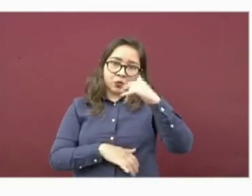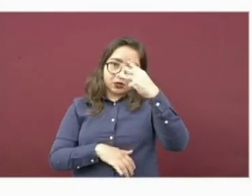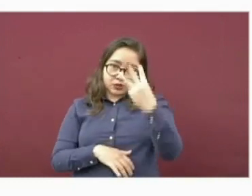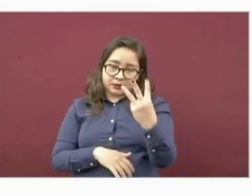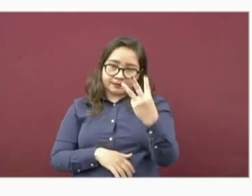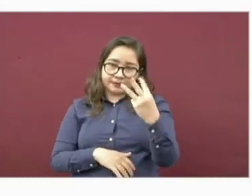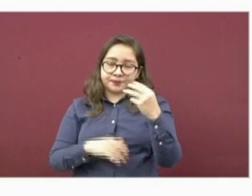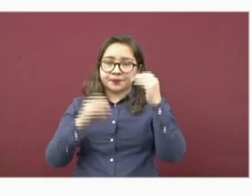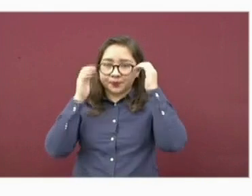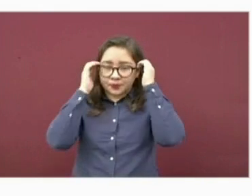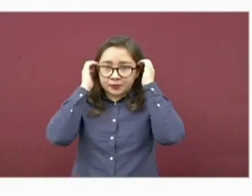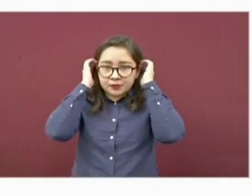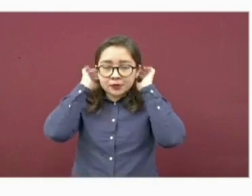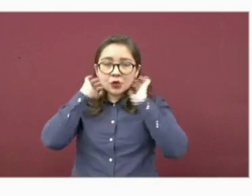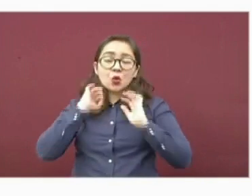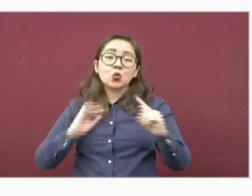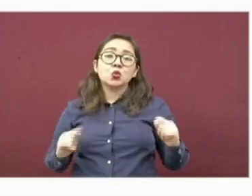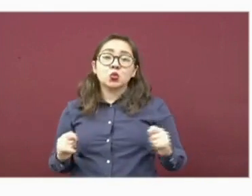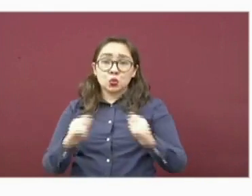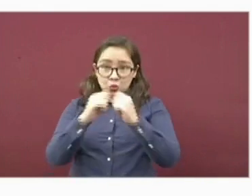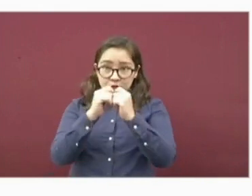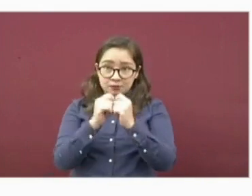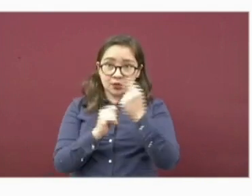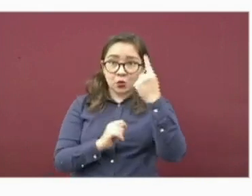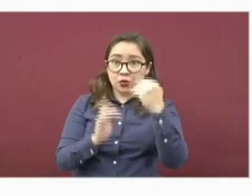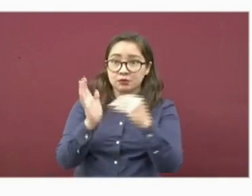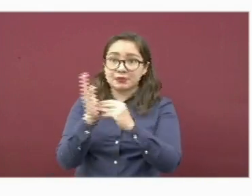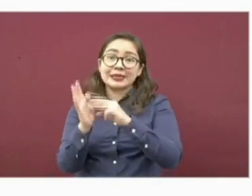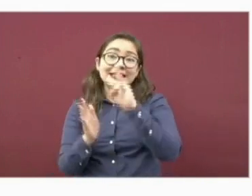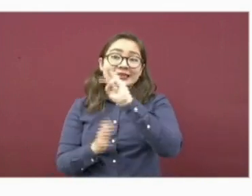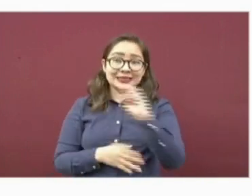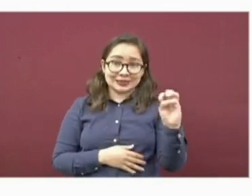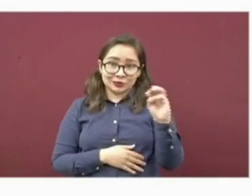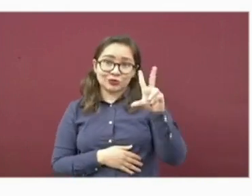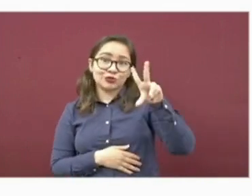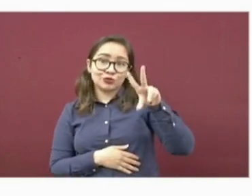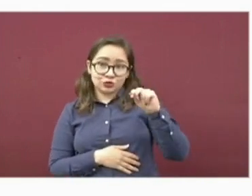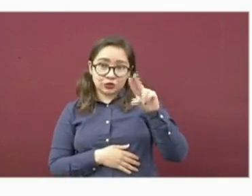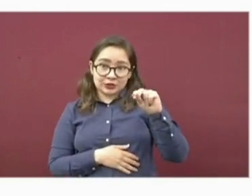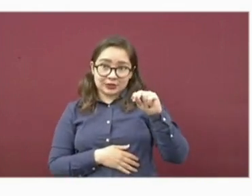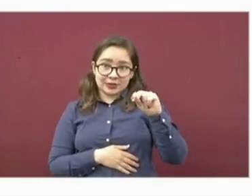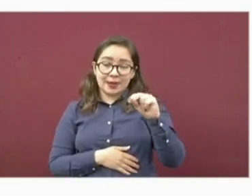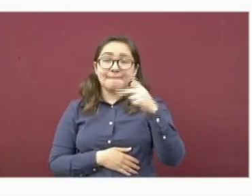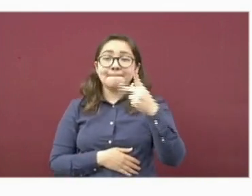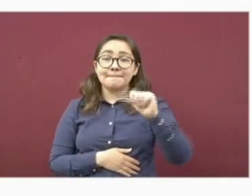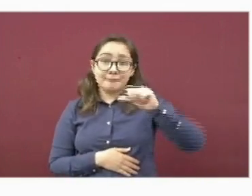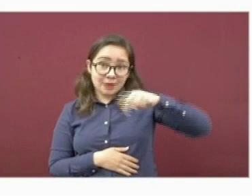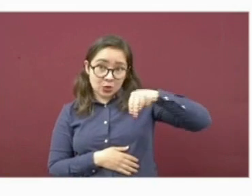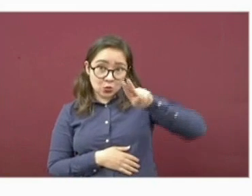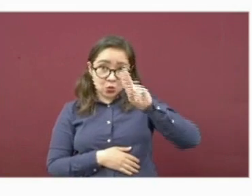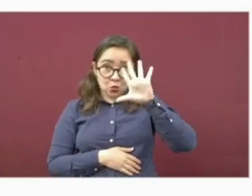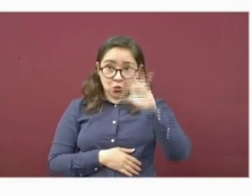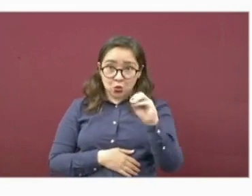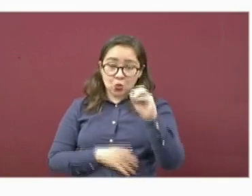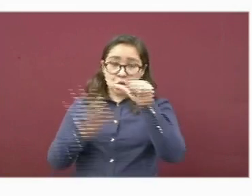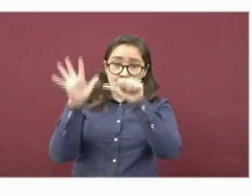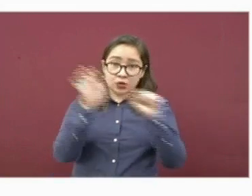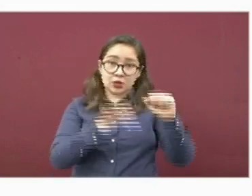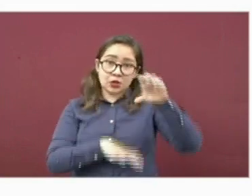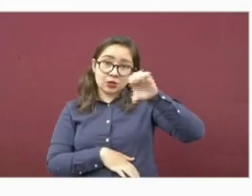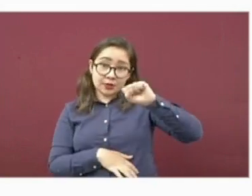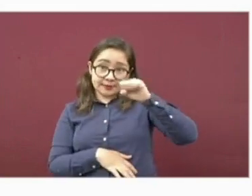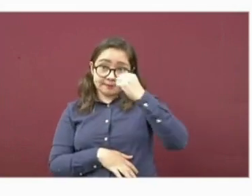2,653 casos. Tuxpan, 1,380. Pánuco,